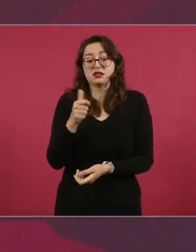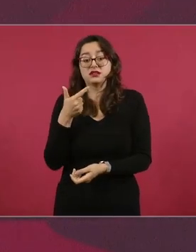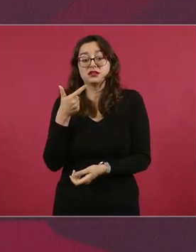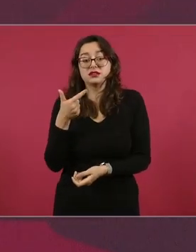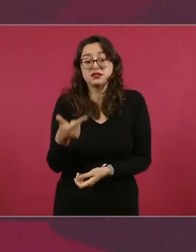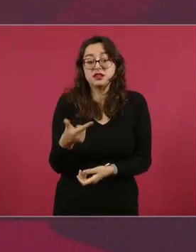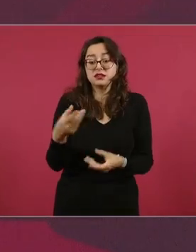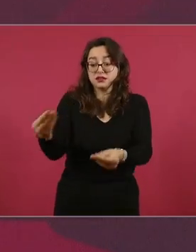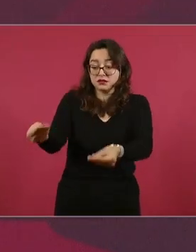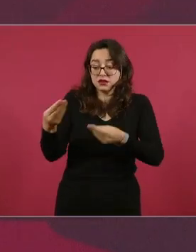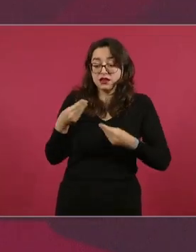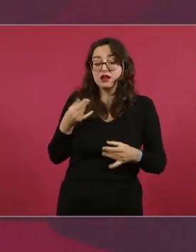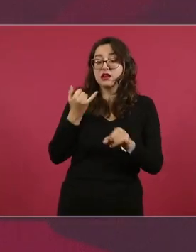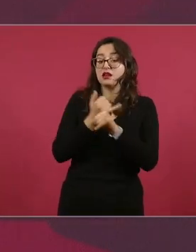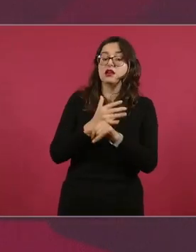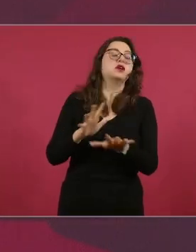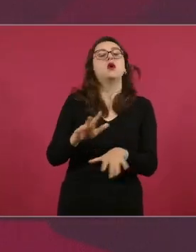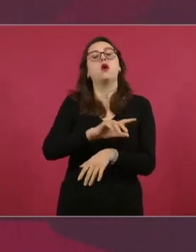otra cosa también, pues, porque